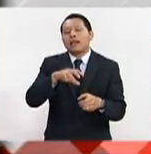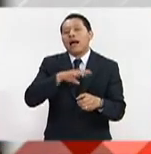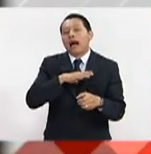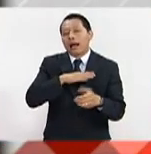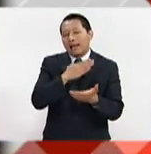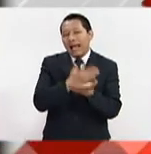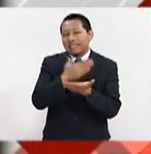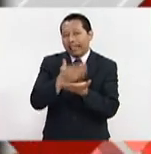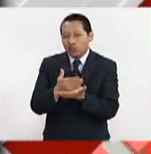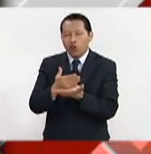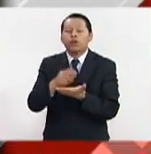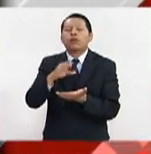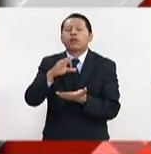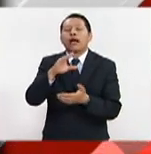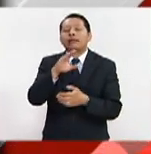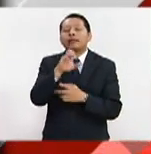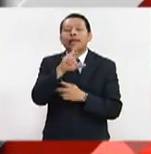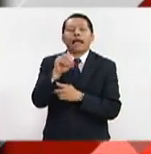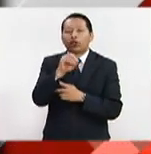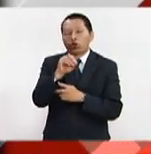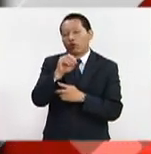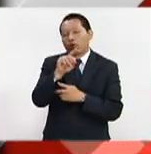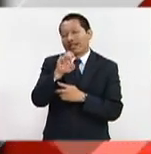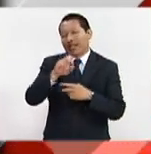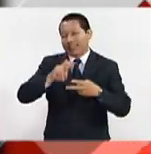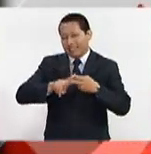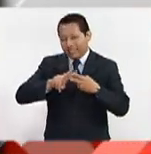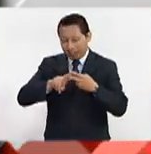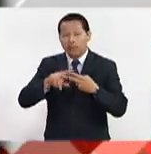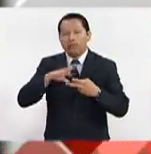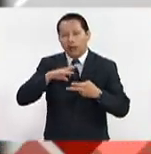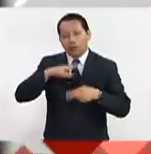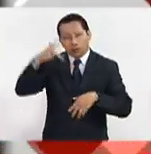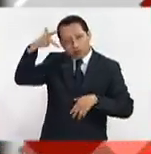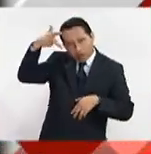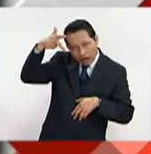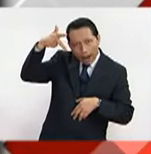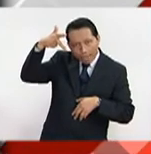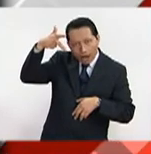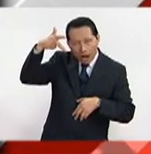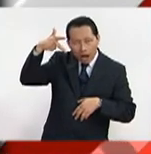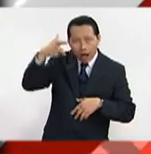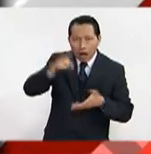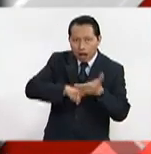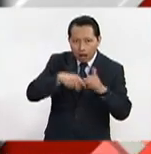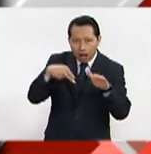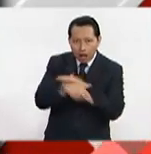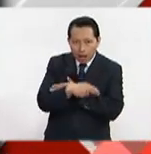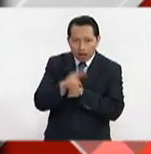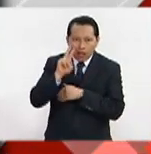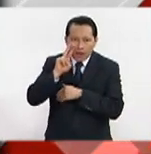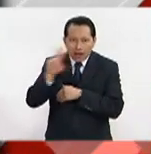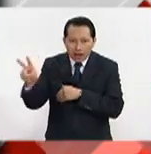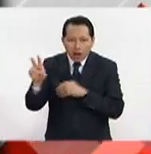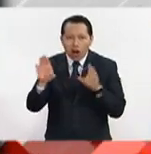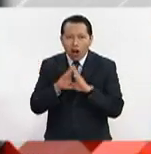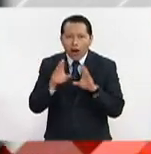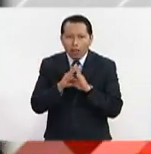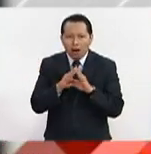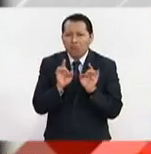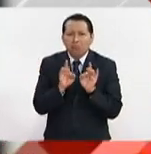En un video captado por las cámaras de vigilancia del sistema de transporte público, se observa cómo el sujeto empuja sin